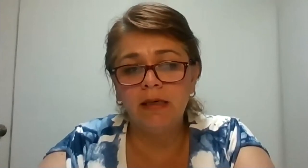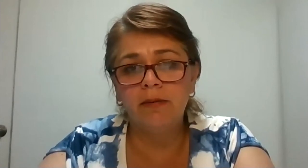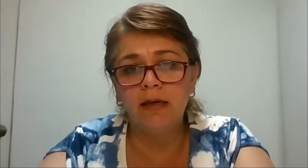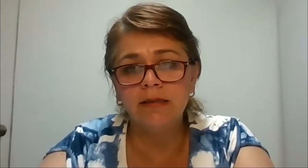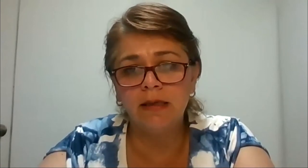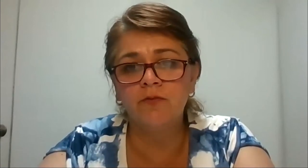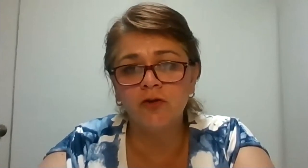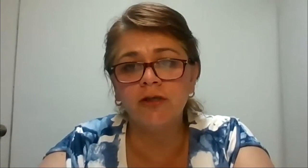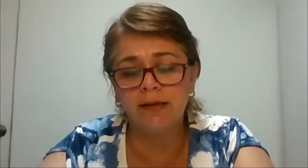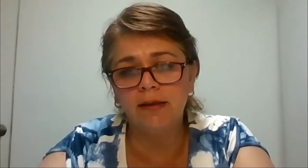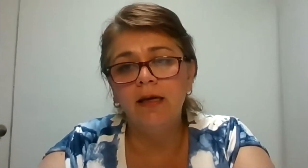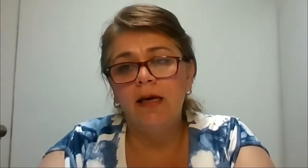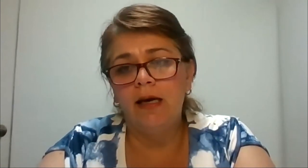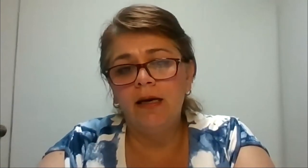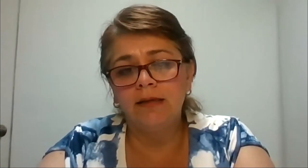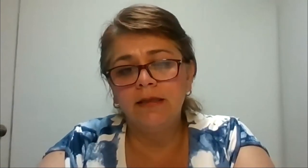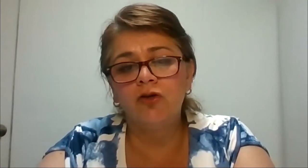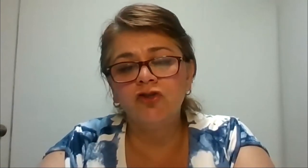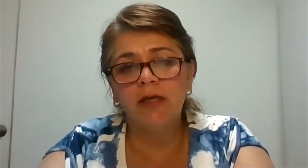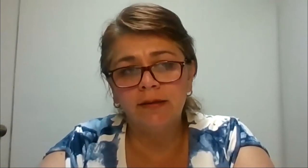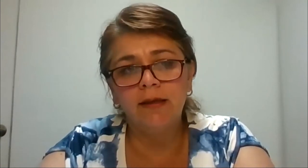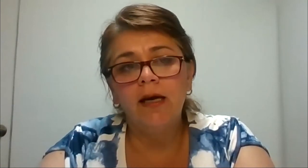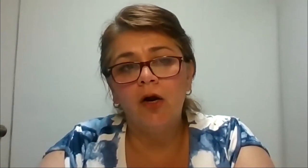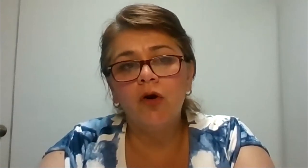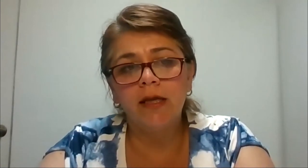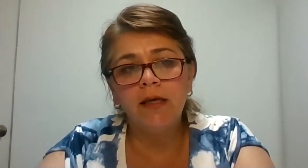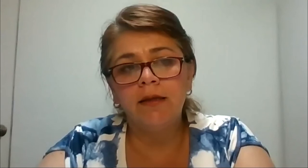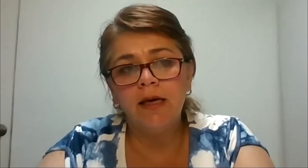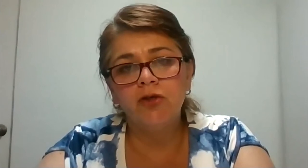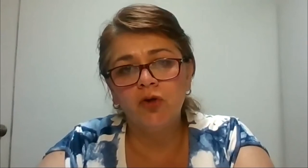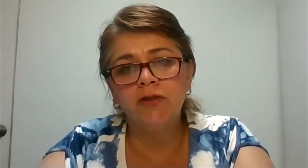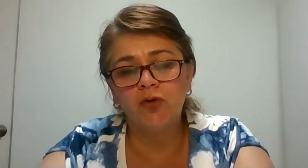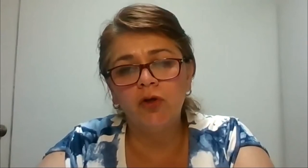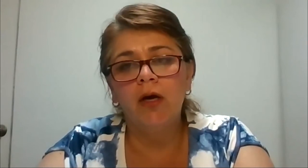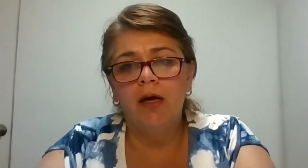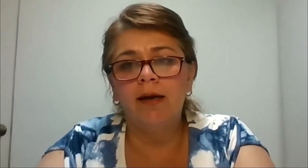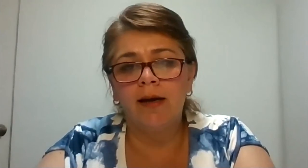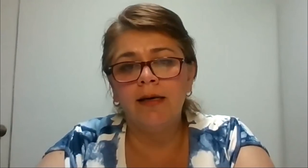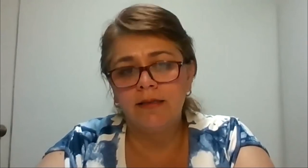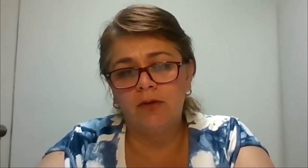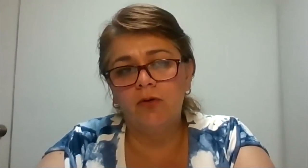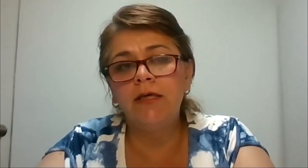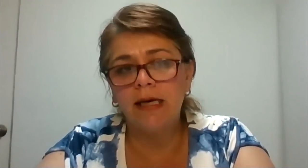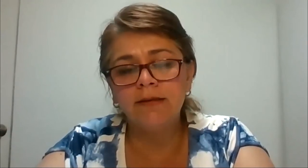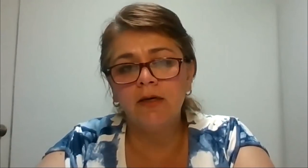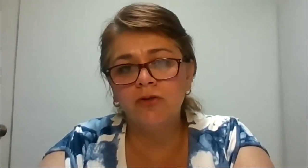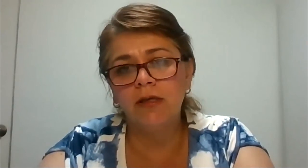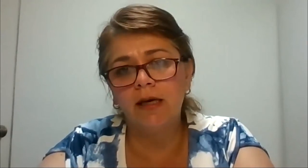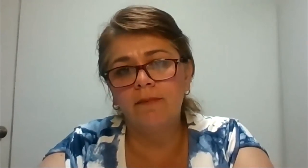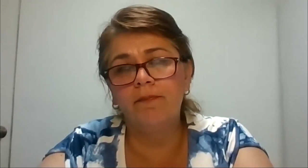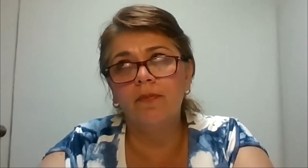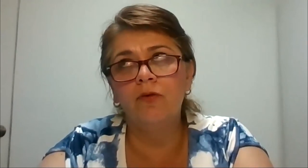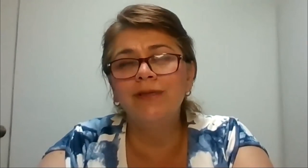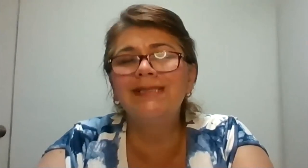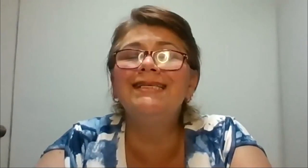dice Maribel, es esforzarte en hacer consciente lo que día a día yo estoy realizando. Y ya se los